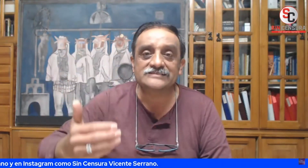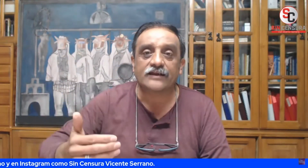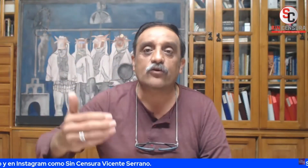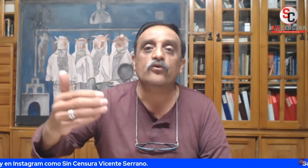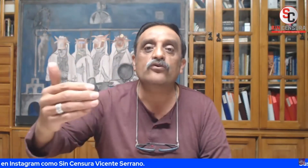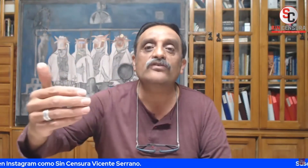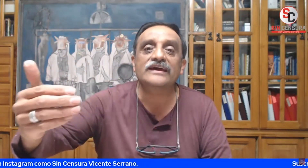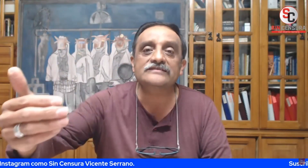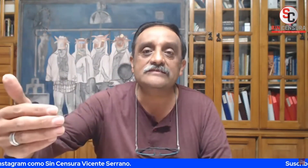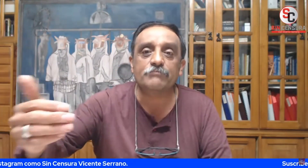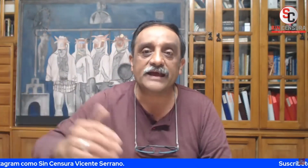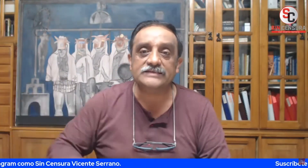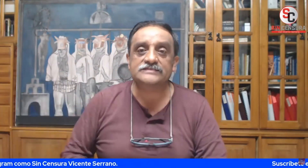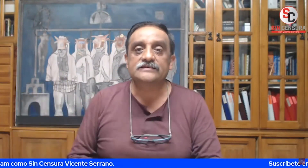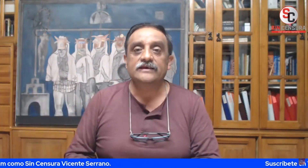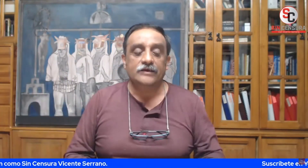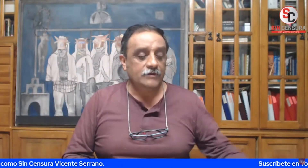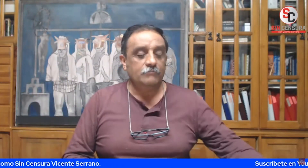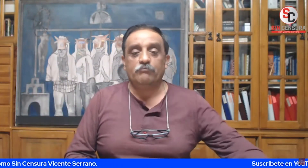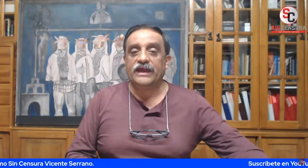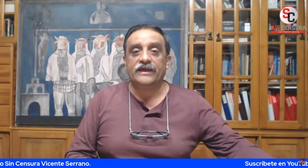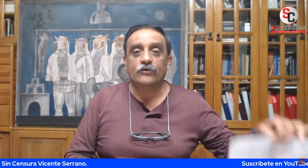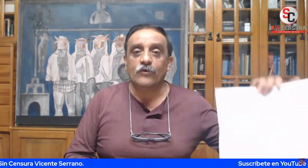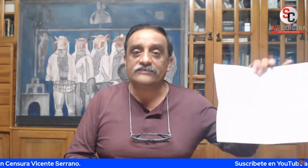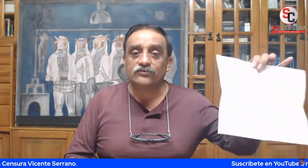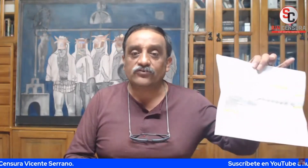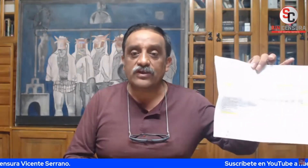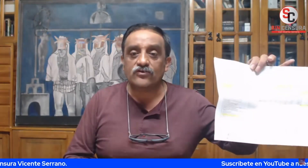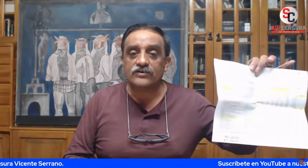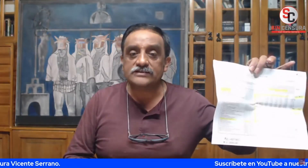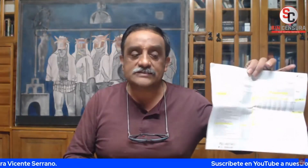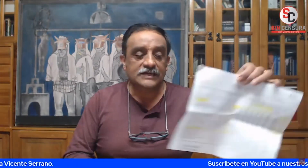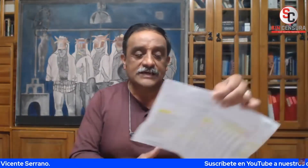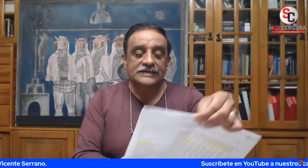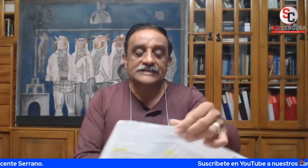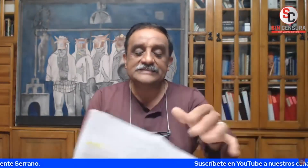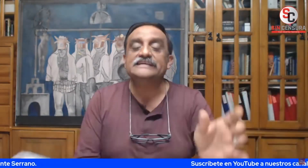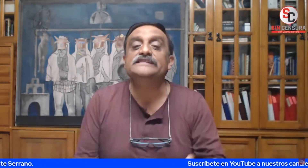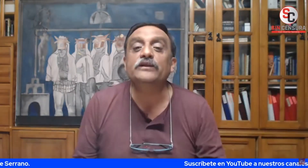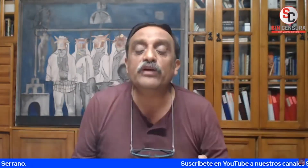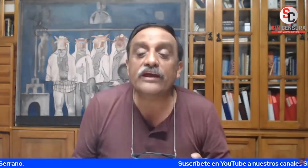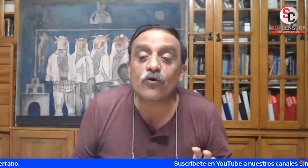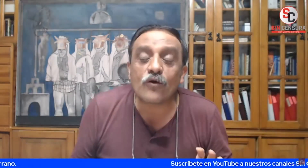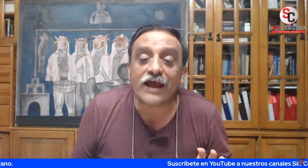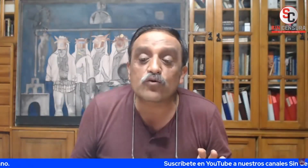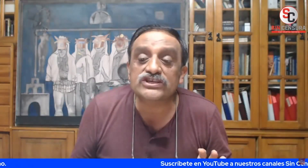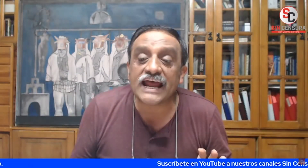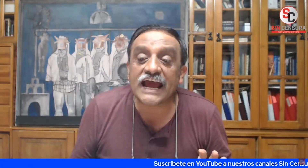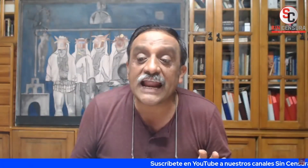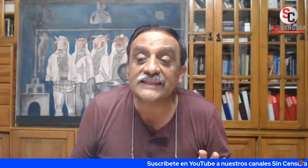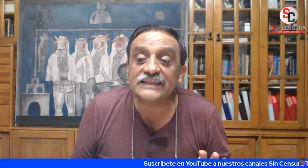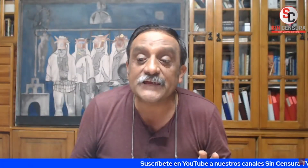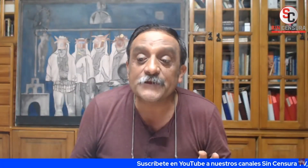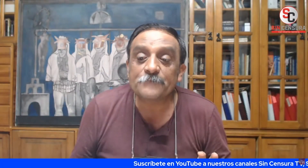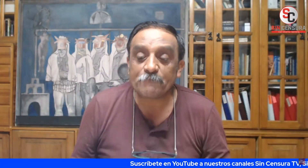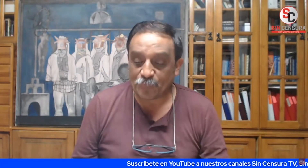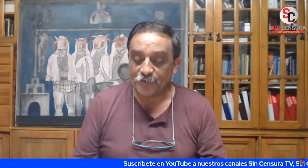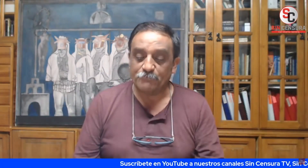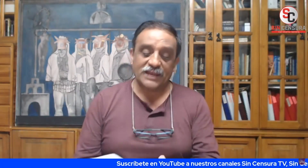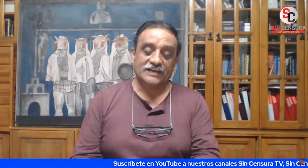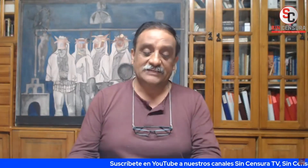fomentar el desarrollo de este país. Pero estos señores se sirvieron con la cuchara